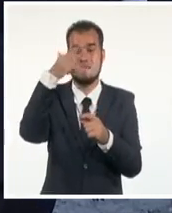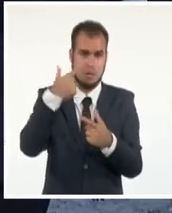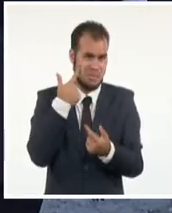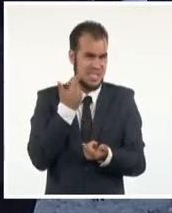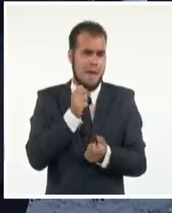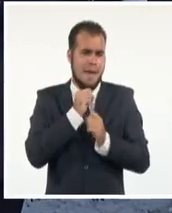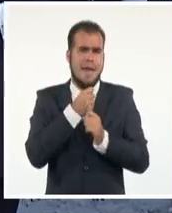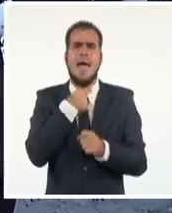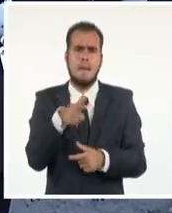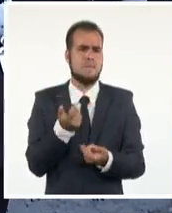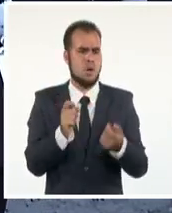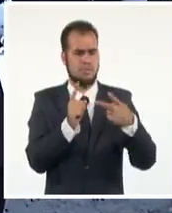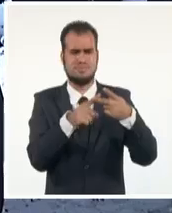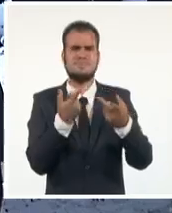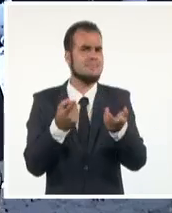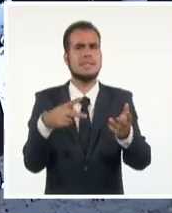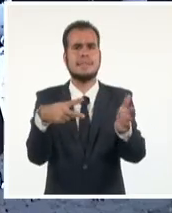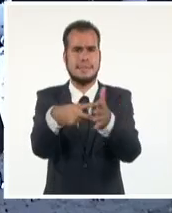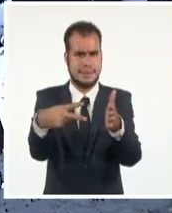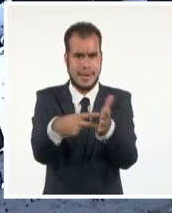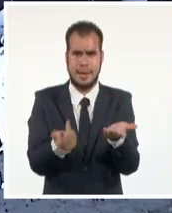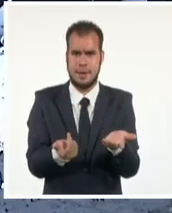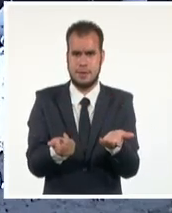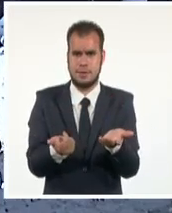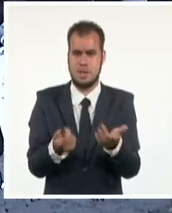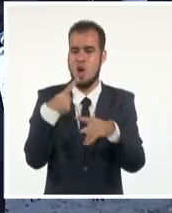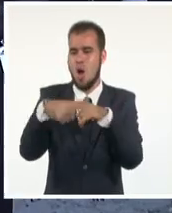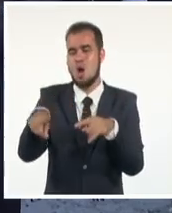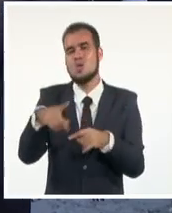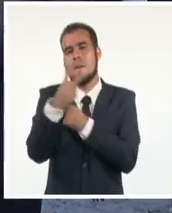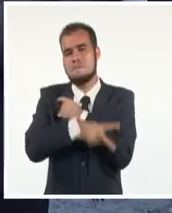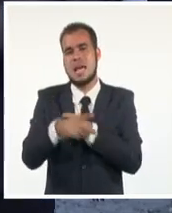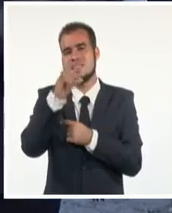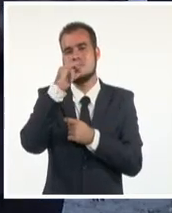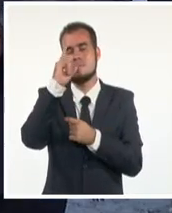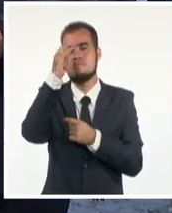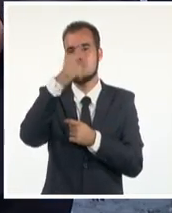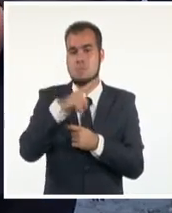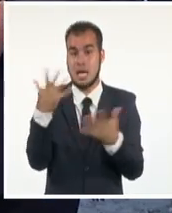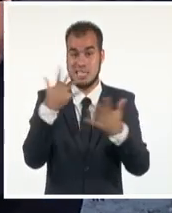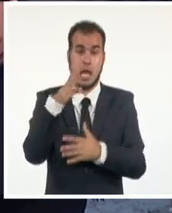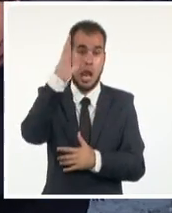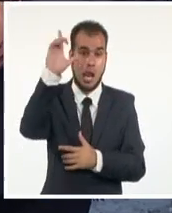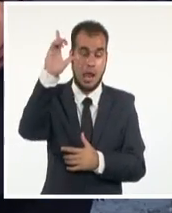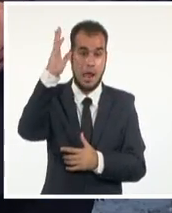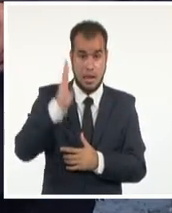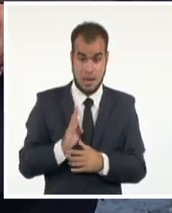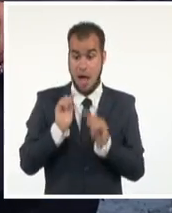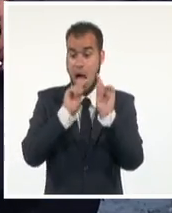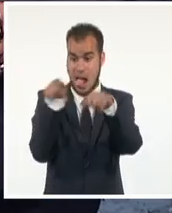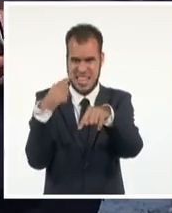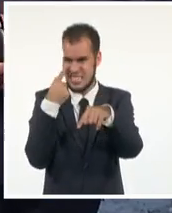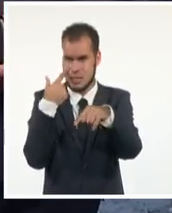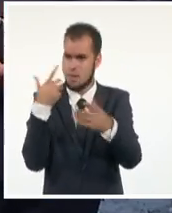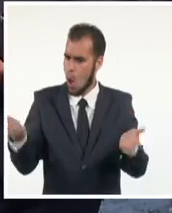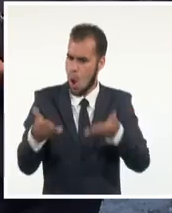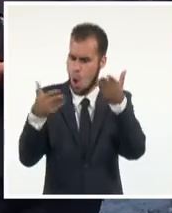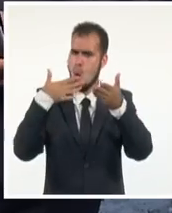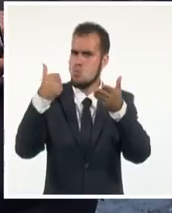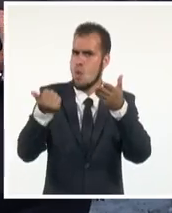algo que proceda en la situación actual de Cuba. Los corredores humanitarios están previstos para situaciones de ingobernabilidad,